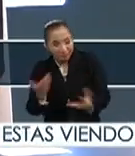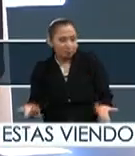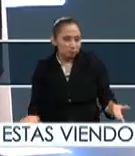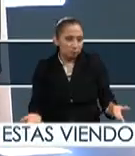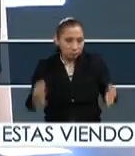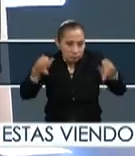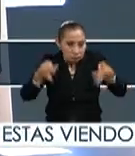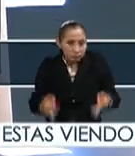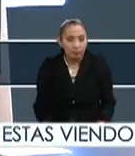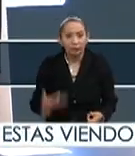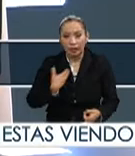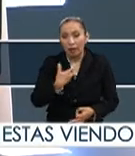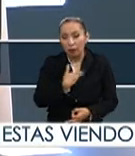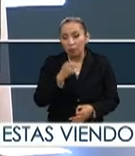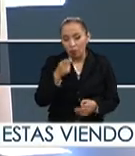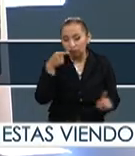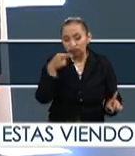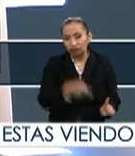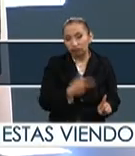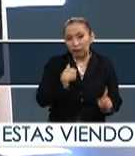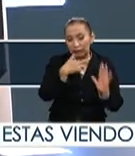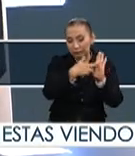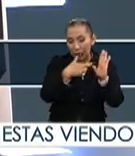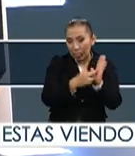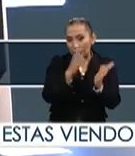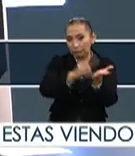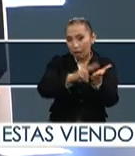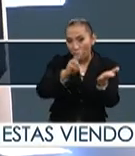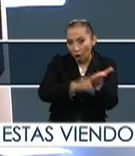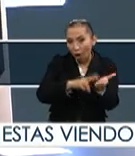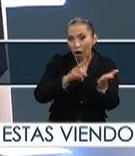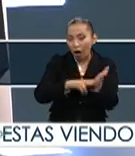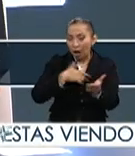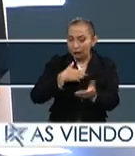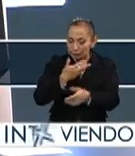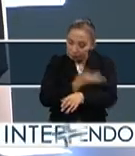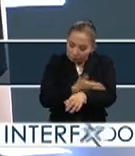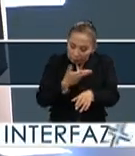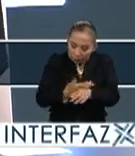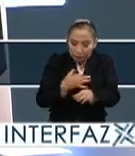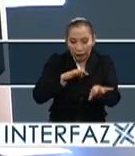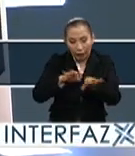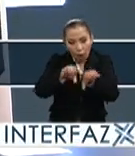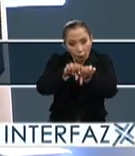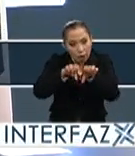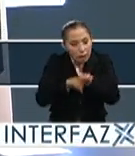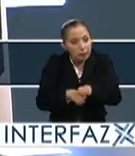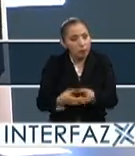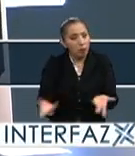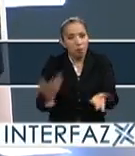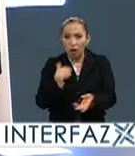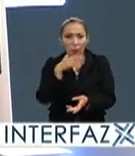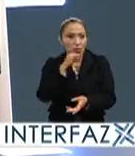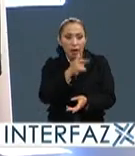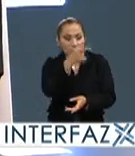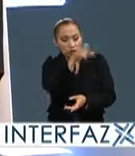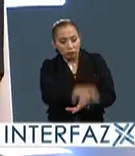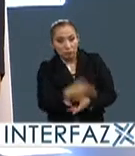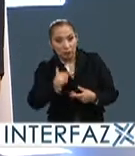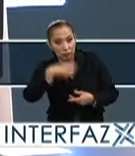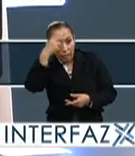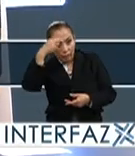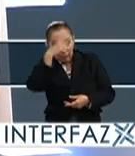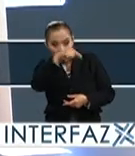¿no? También tenemos mucho énfasis en lo que son principios y valores, la honestidad, el trabajo en equipo, etcétera, porque no podemos tener personas